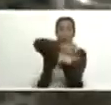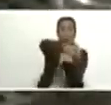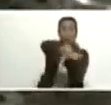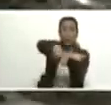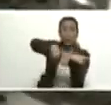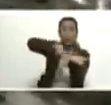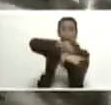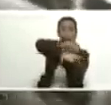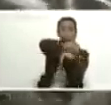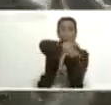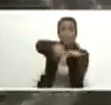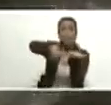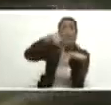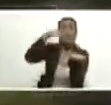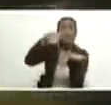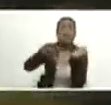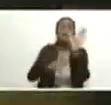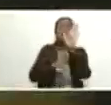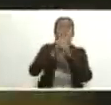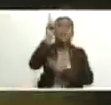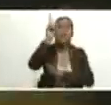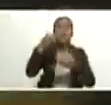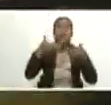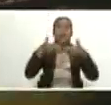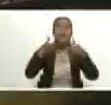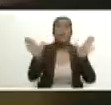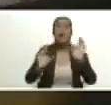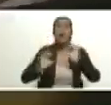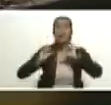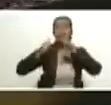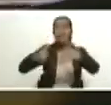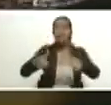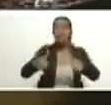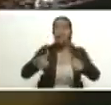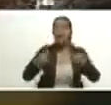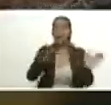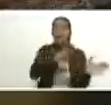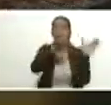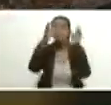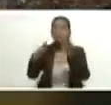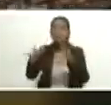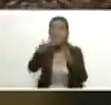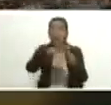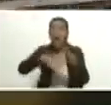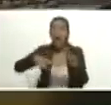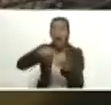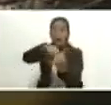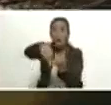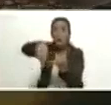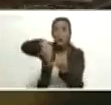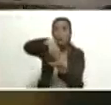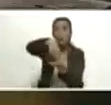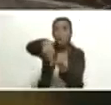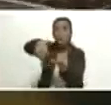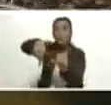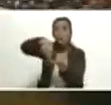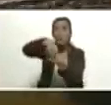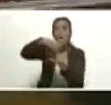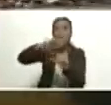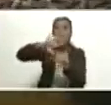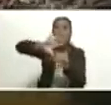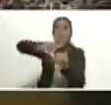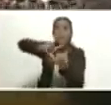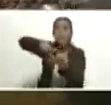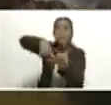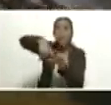terminó su proceso de desarrollo, aperturamos aquí y cae en este recipiente. En este recipiente estas aspas van